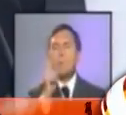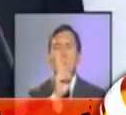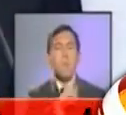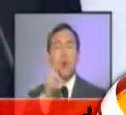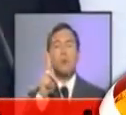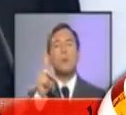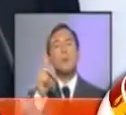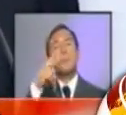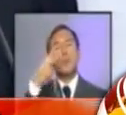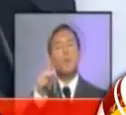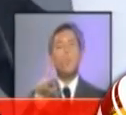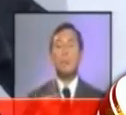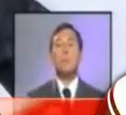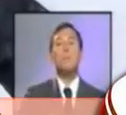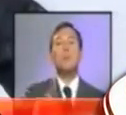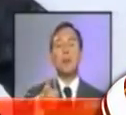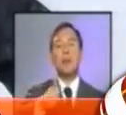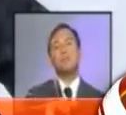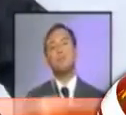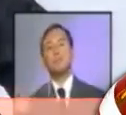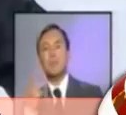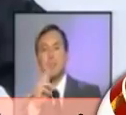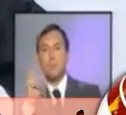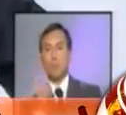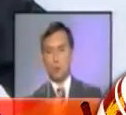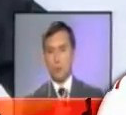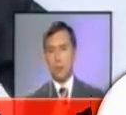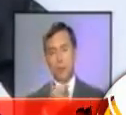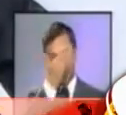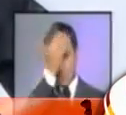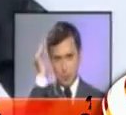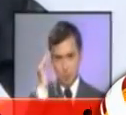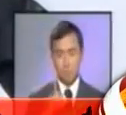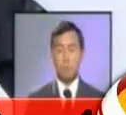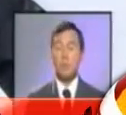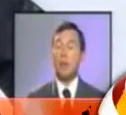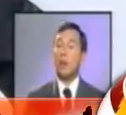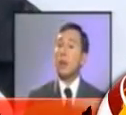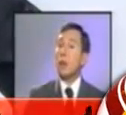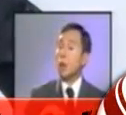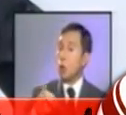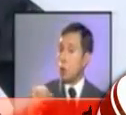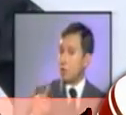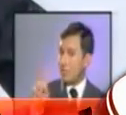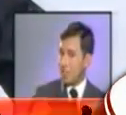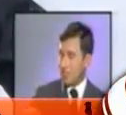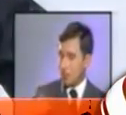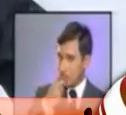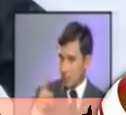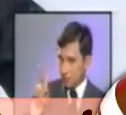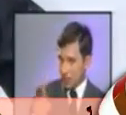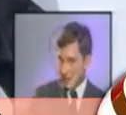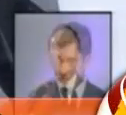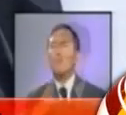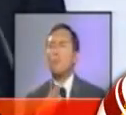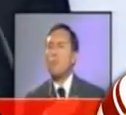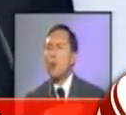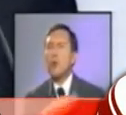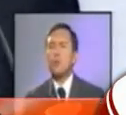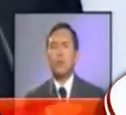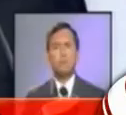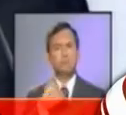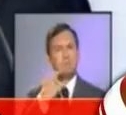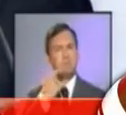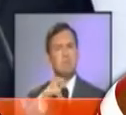pan y PRD el principal blanco de ataques fue el puntero en las encuestas el priista Enrique Peña Nieto López Obrador señaló que el candidato del Pri entregó 601